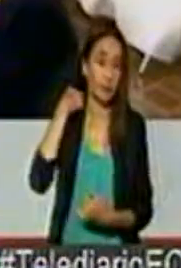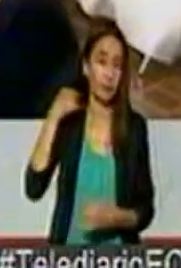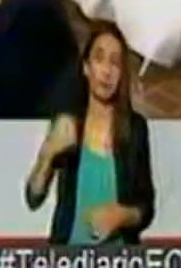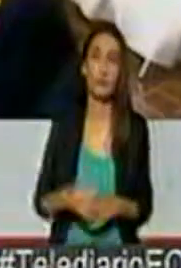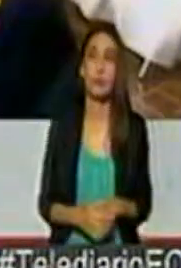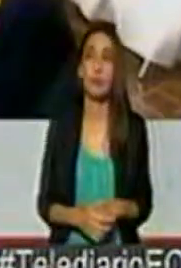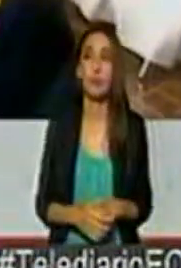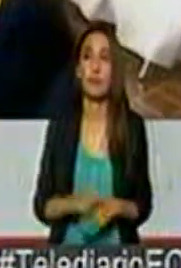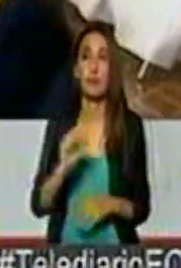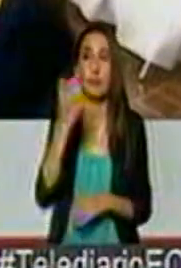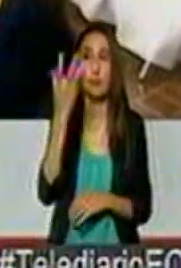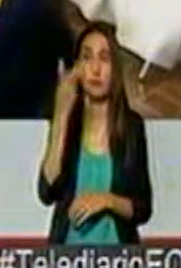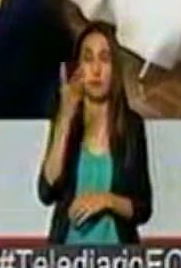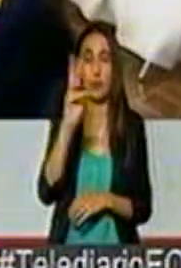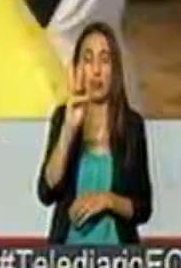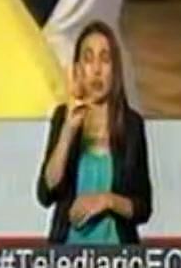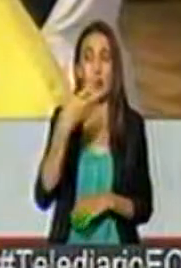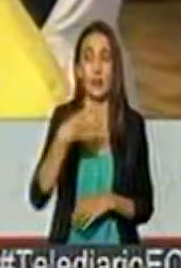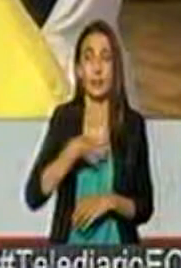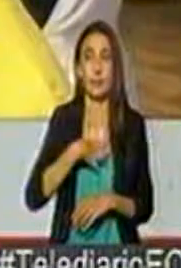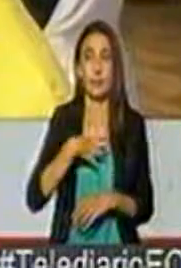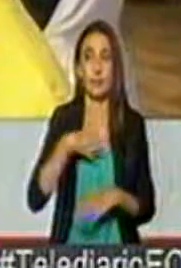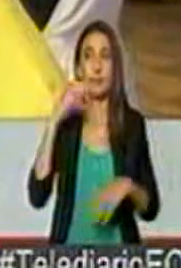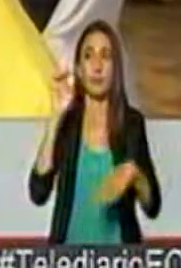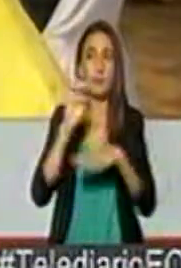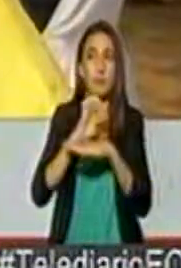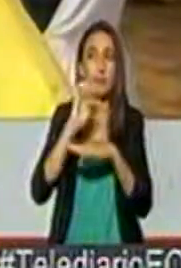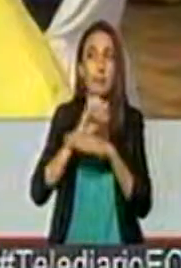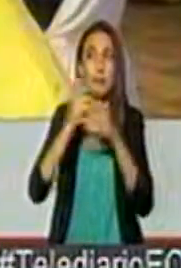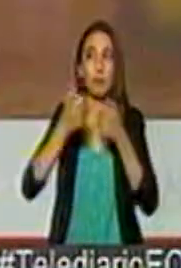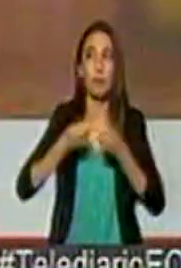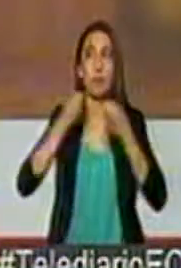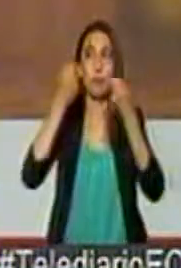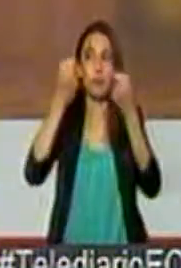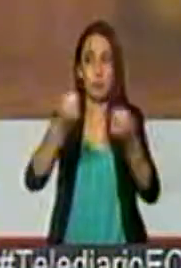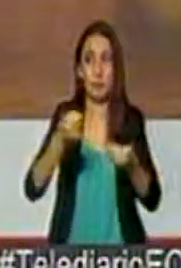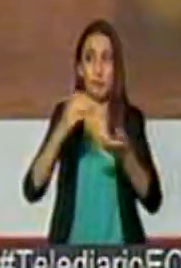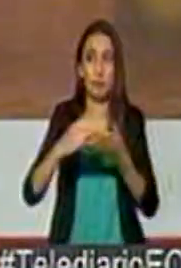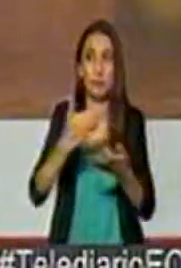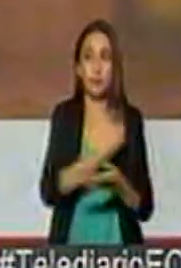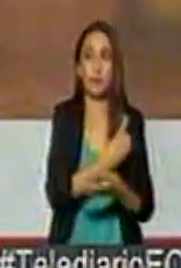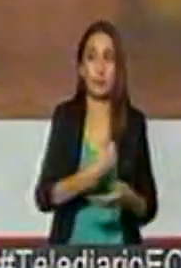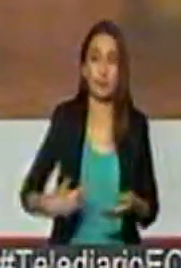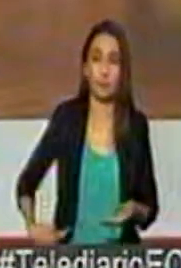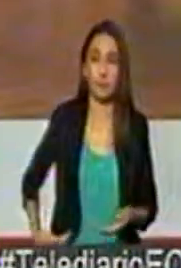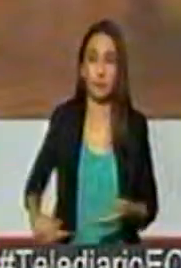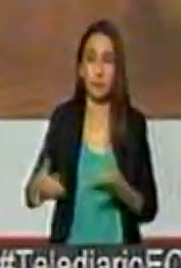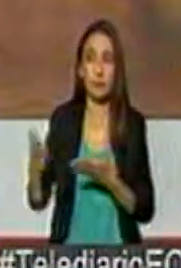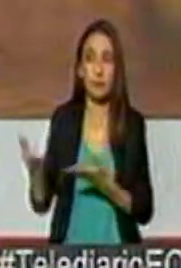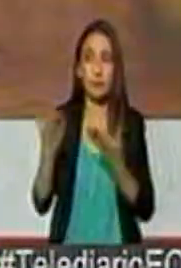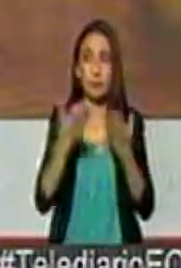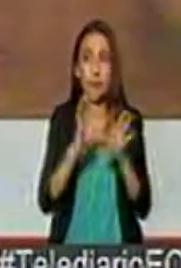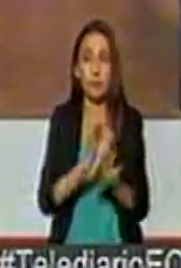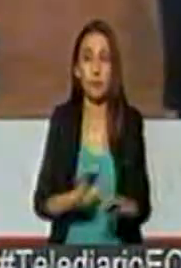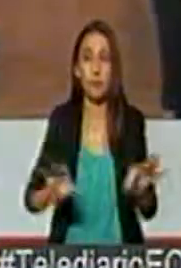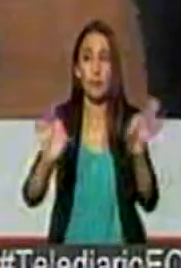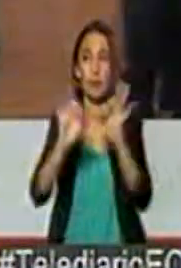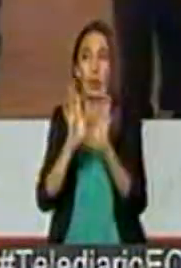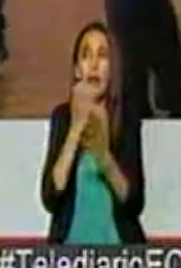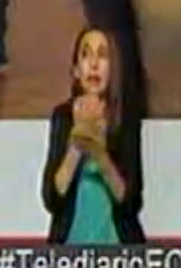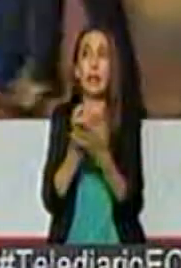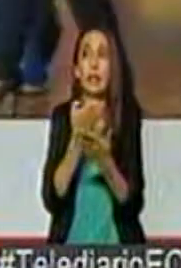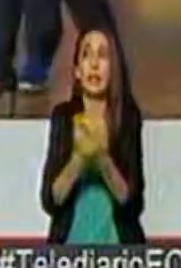16 medallas obtuvo el Ecuador en los Juegos para Panamericanos. El presidente Lenín Moreno entregó incentivos económicos a los atletas